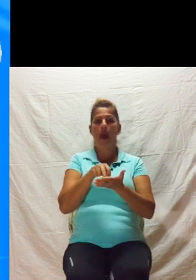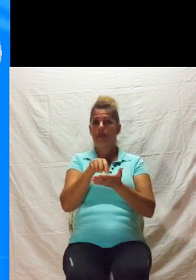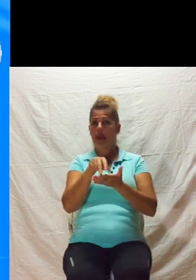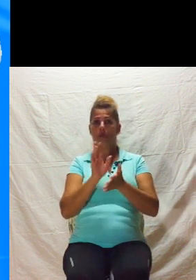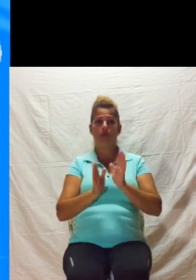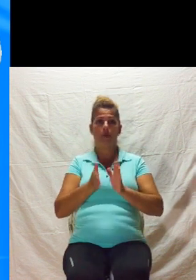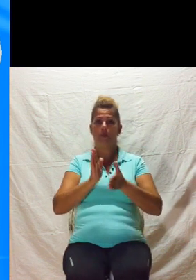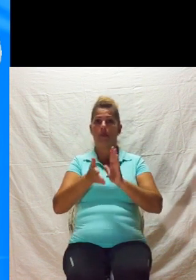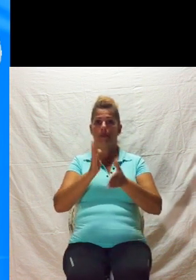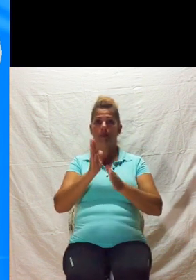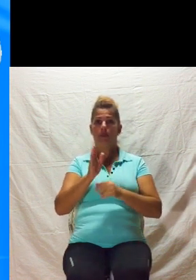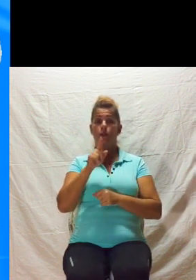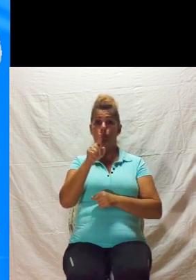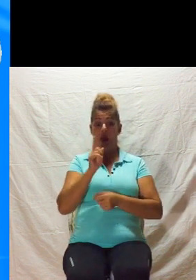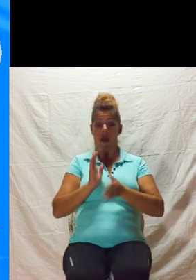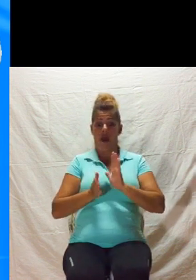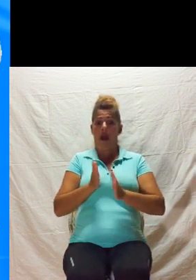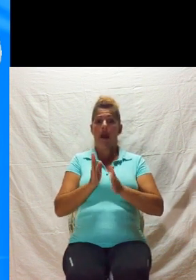5. Caminando.